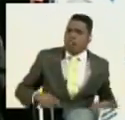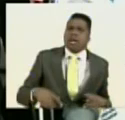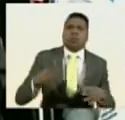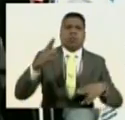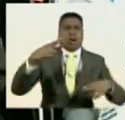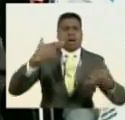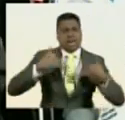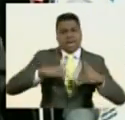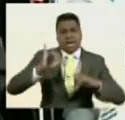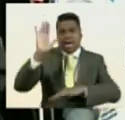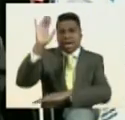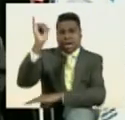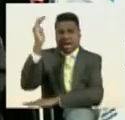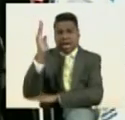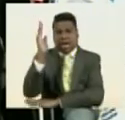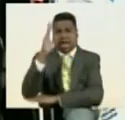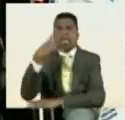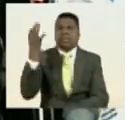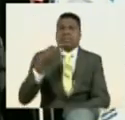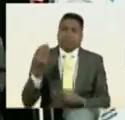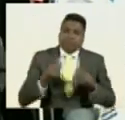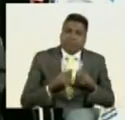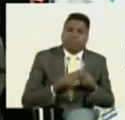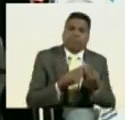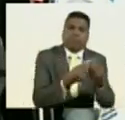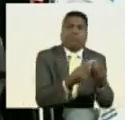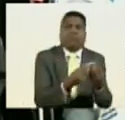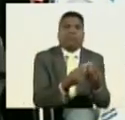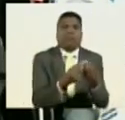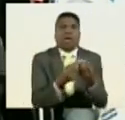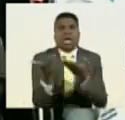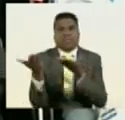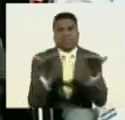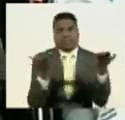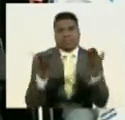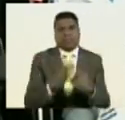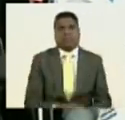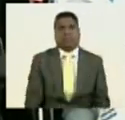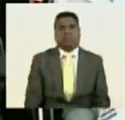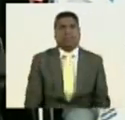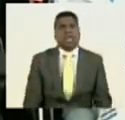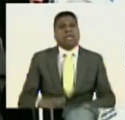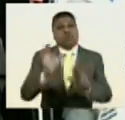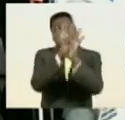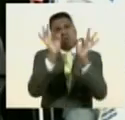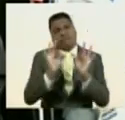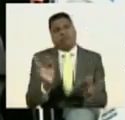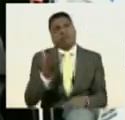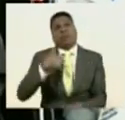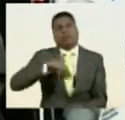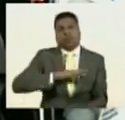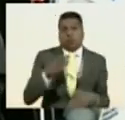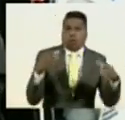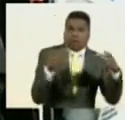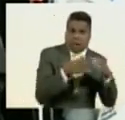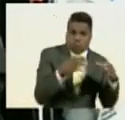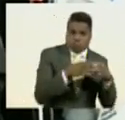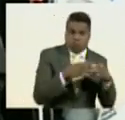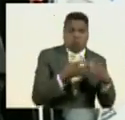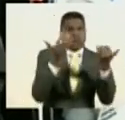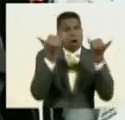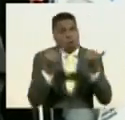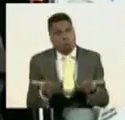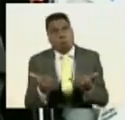Iglesia está siempre dispuesta a prestar ese servicio. De tal manera que la reunión de